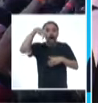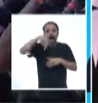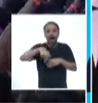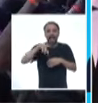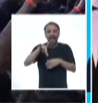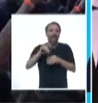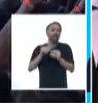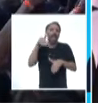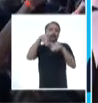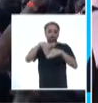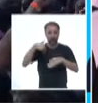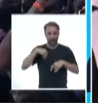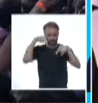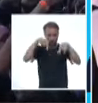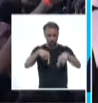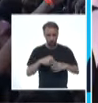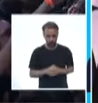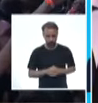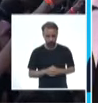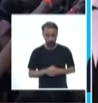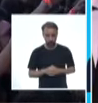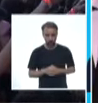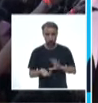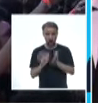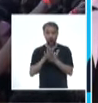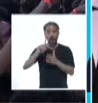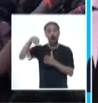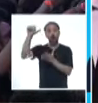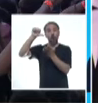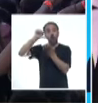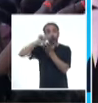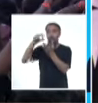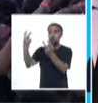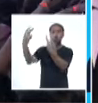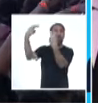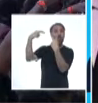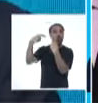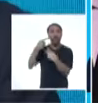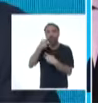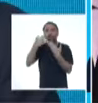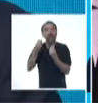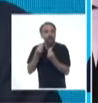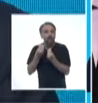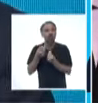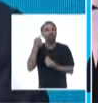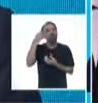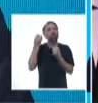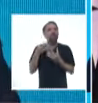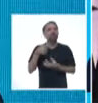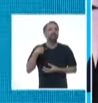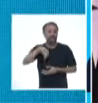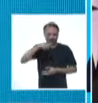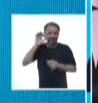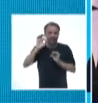esto es lo que lo que buscamos las madres lo que buscamos las mujeres lo que buscamos los hombres de trabajo de esta provincia